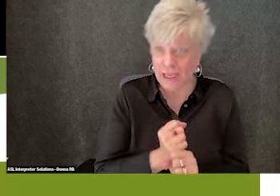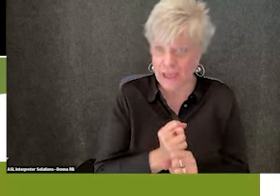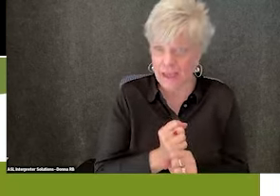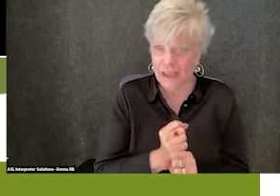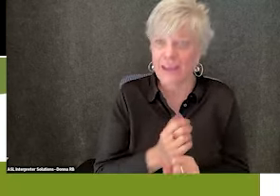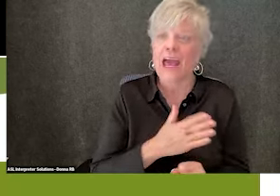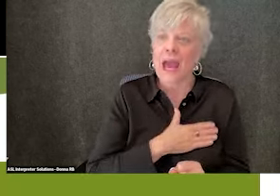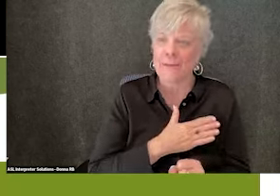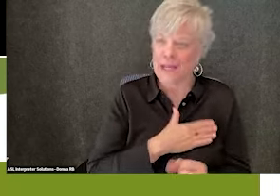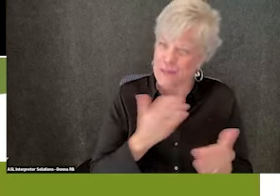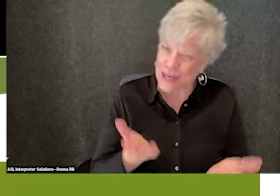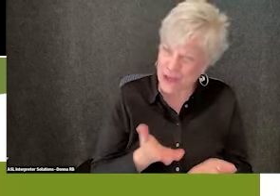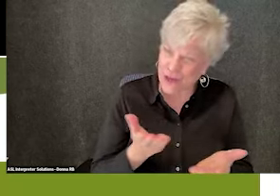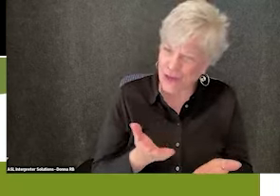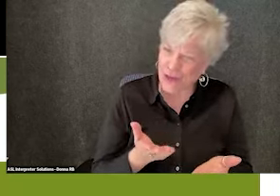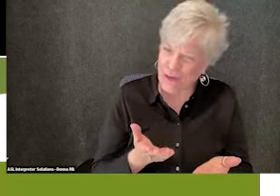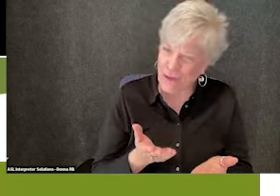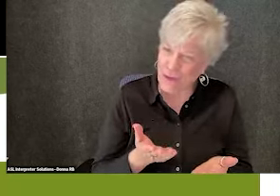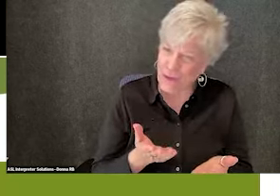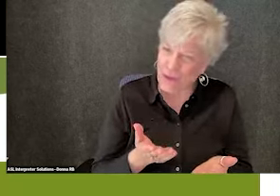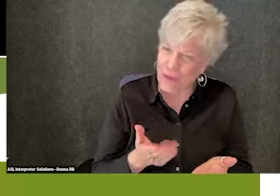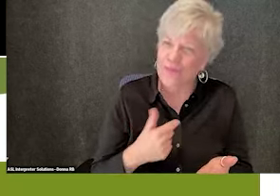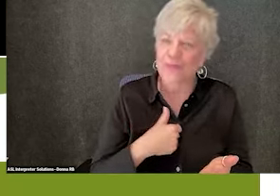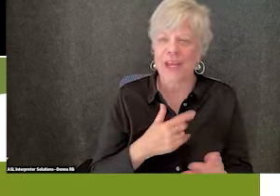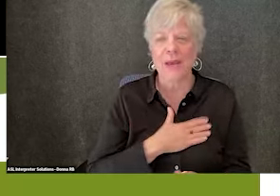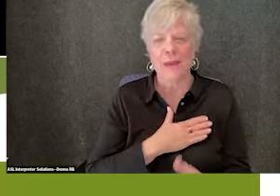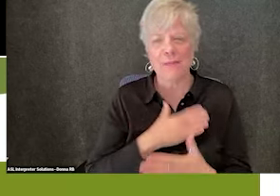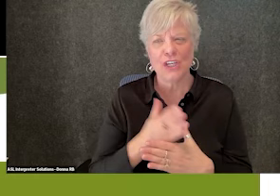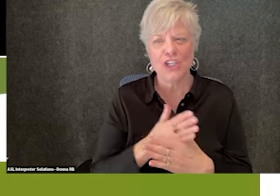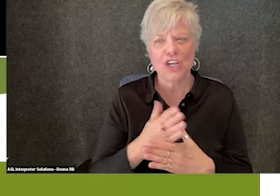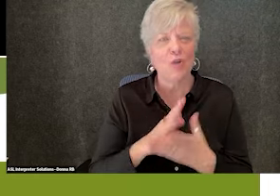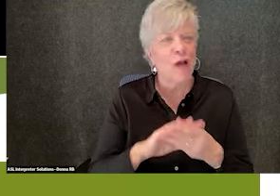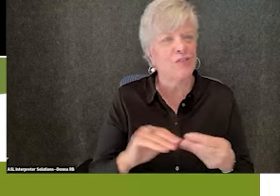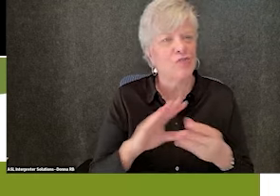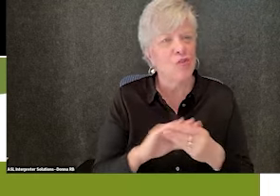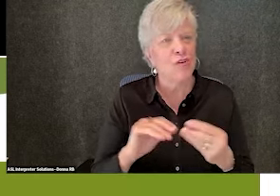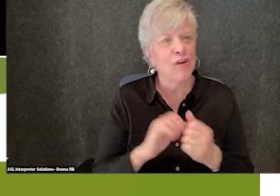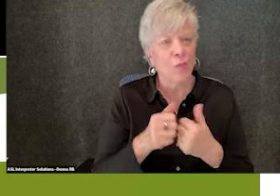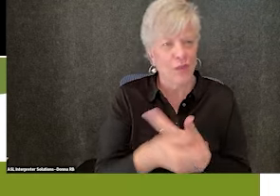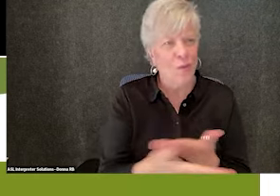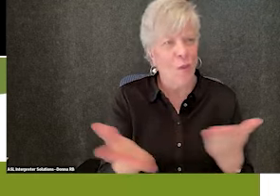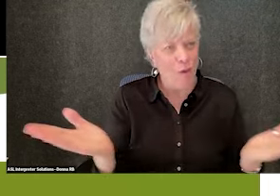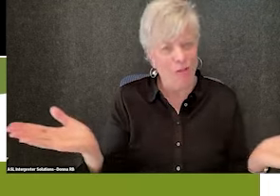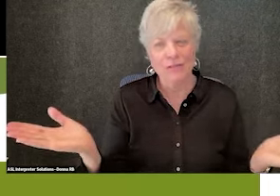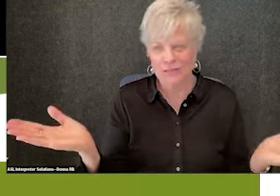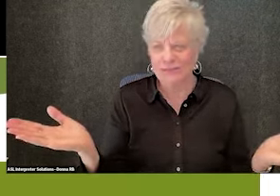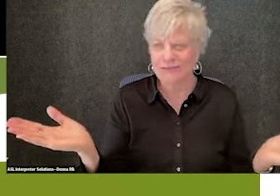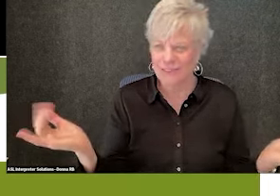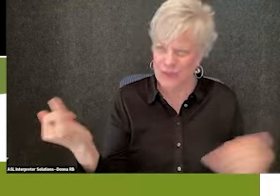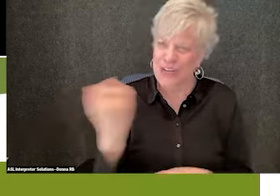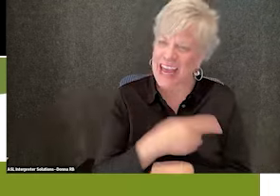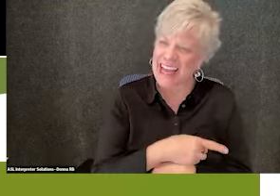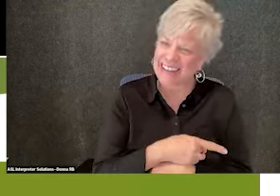sé. También Jordan es uno de los co-facilitadores también de Jenny Bogart del programa.